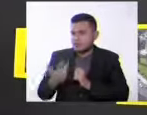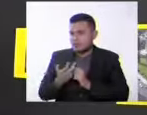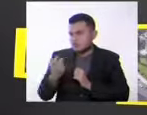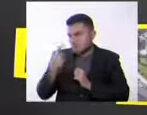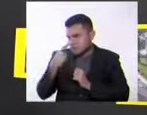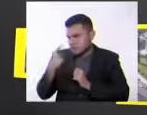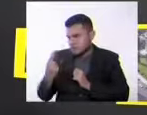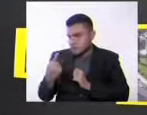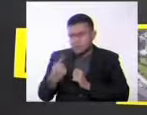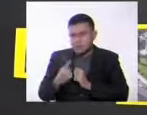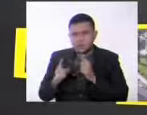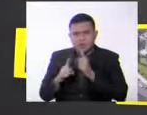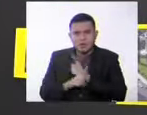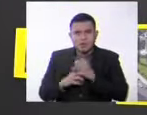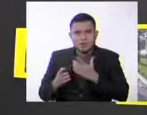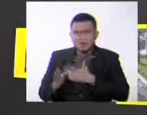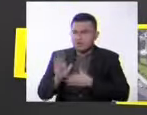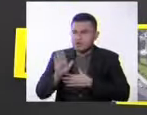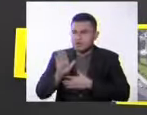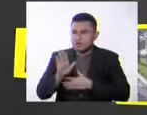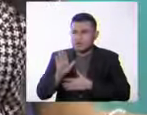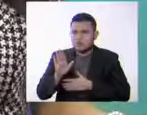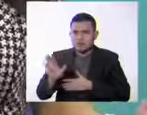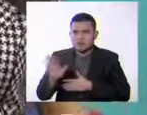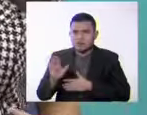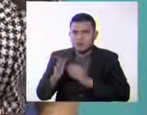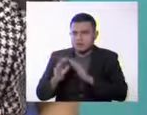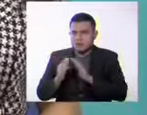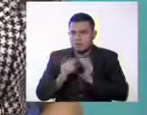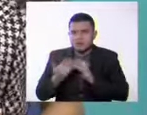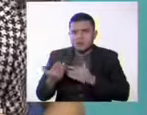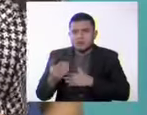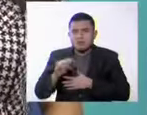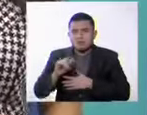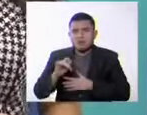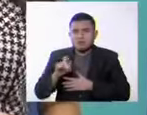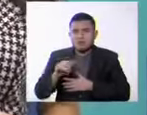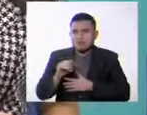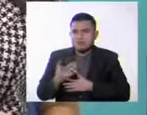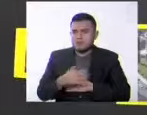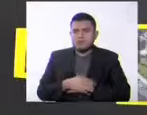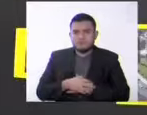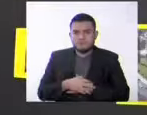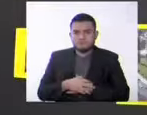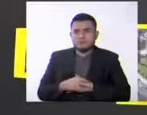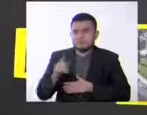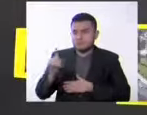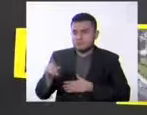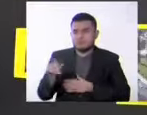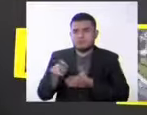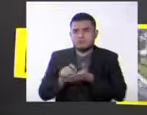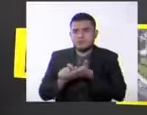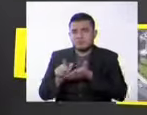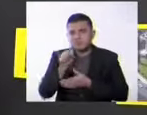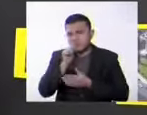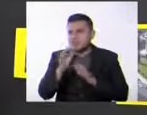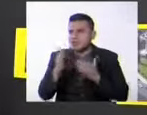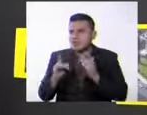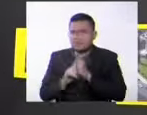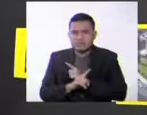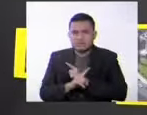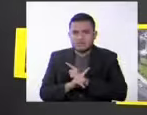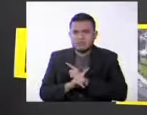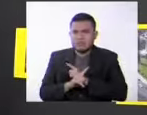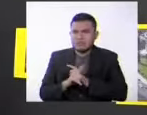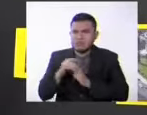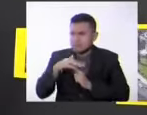hemos visto, han cambiado en su localidad. En su comunidad, en su Exacto. localidad, en su colonia. ¿Qué han cambiado? ¿Han percibido